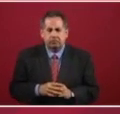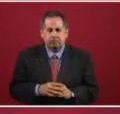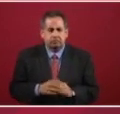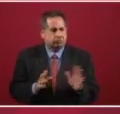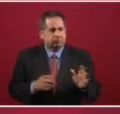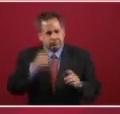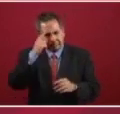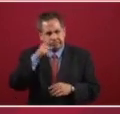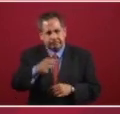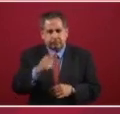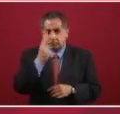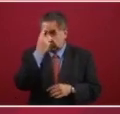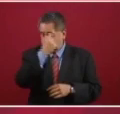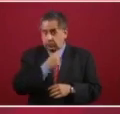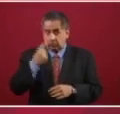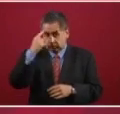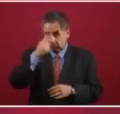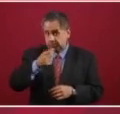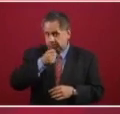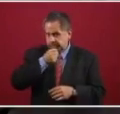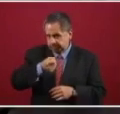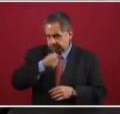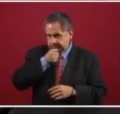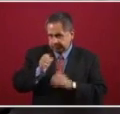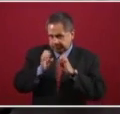era para una hora la entrevista.